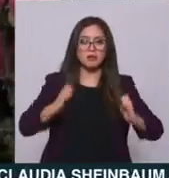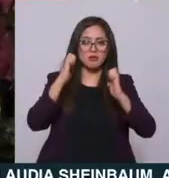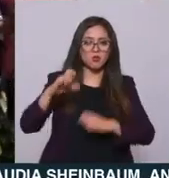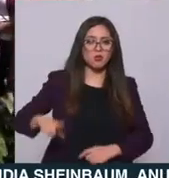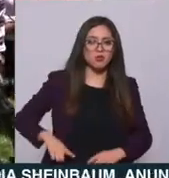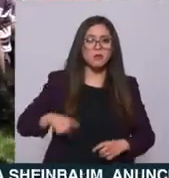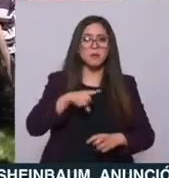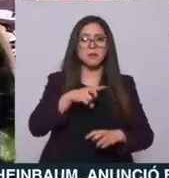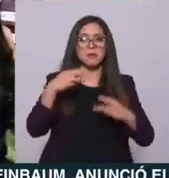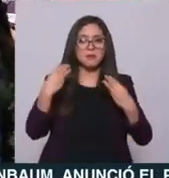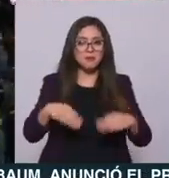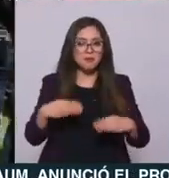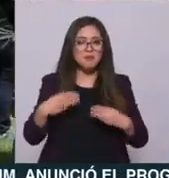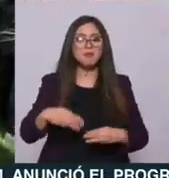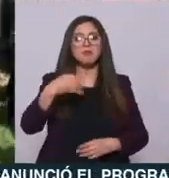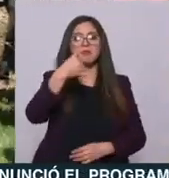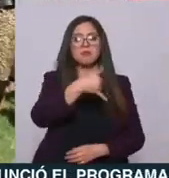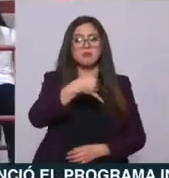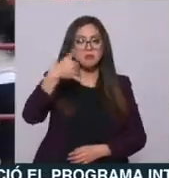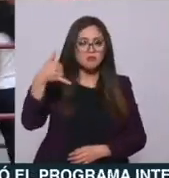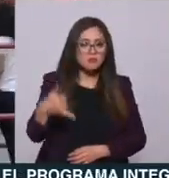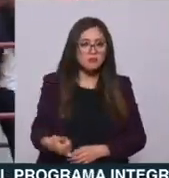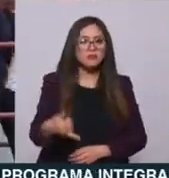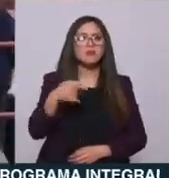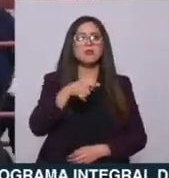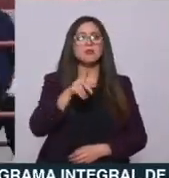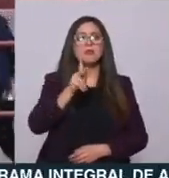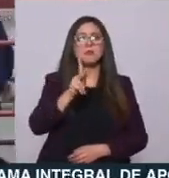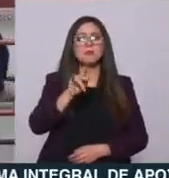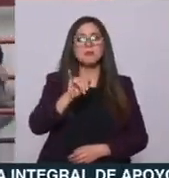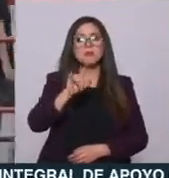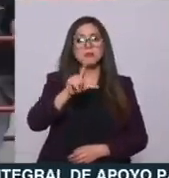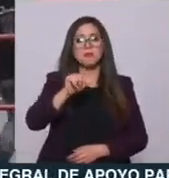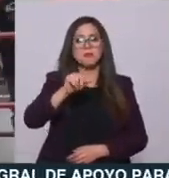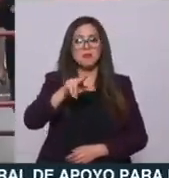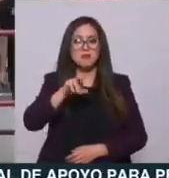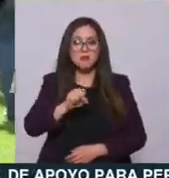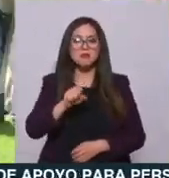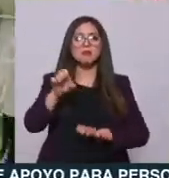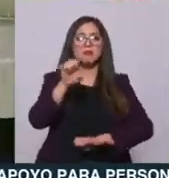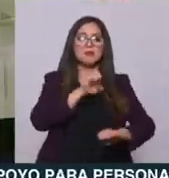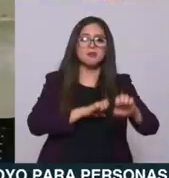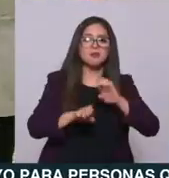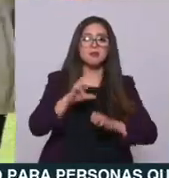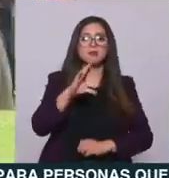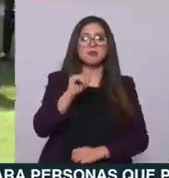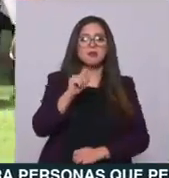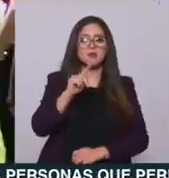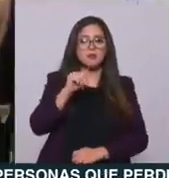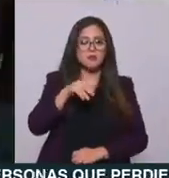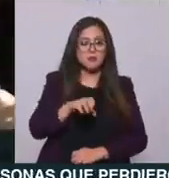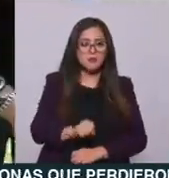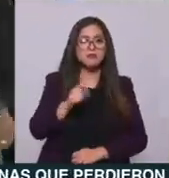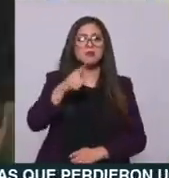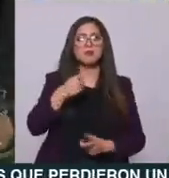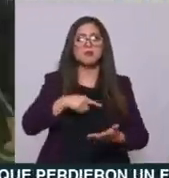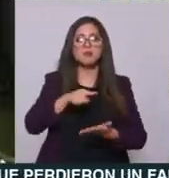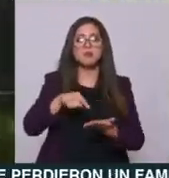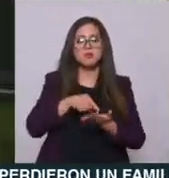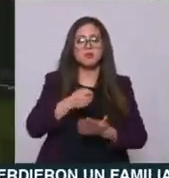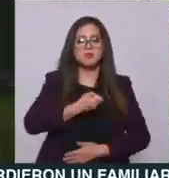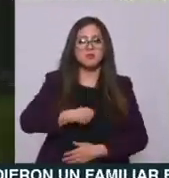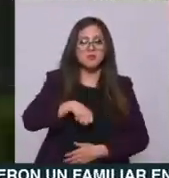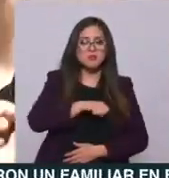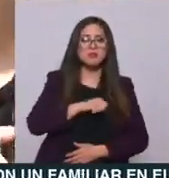públicos, mercados, unidades habitacionales, los pilares, embajadas, CETRAMS, el sistema de salud, la